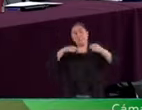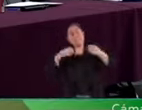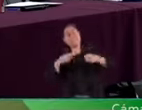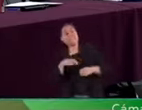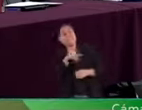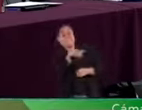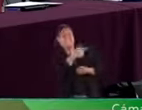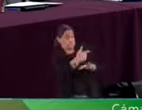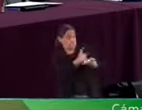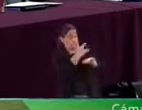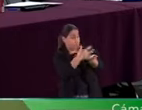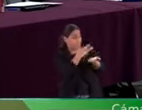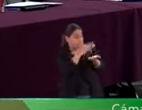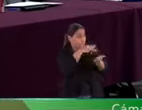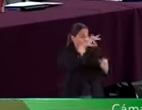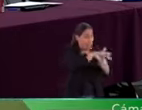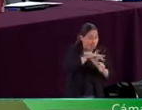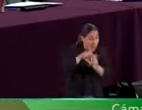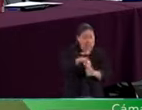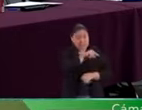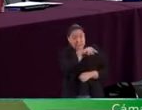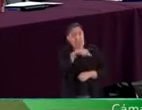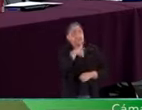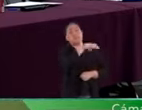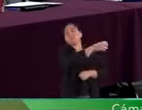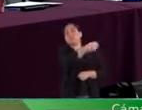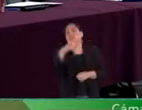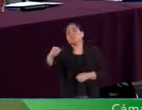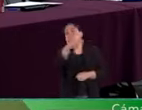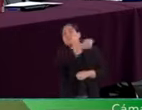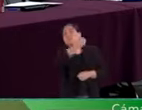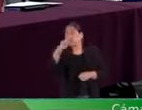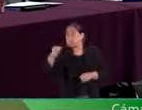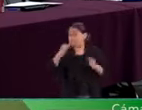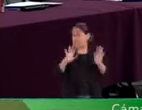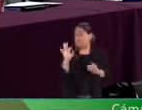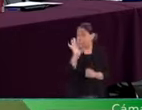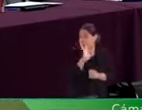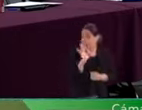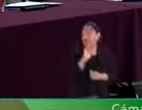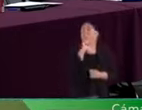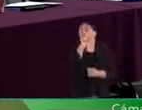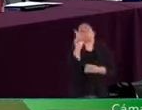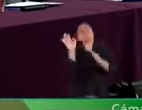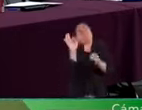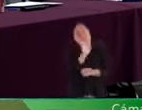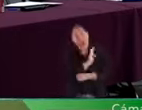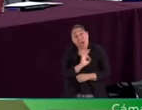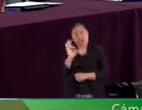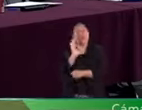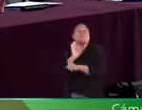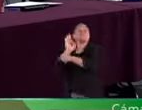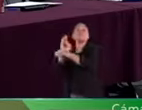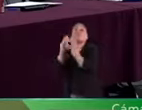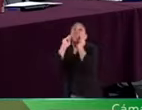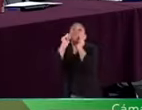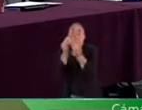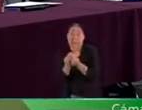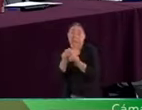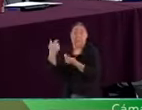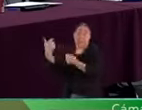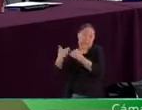las campañas o a quienes votaron por ellos, en el mejor de los casos, o al crimen organizado que los puso